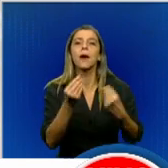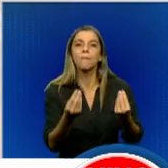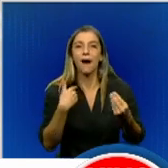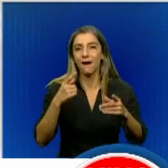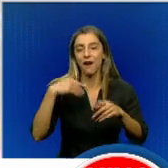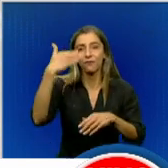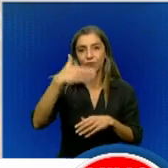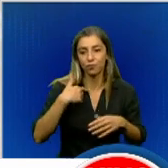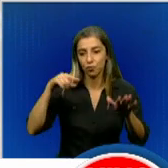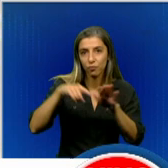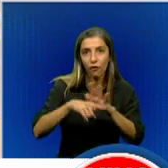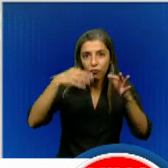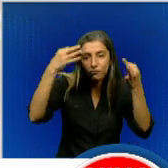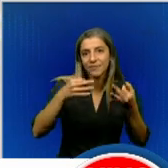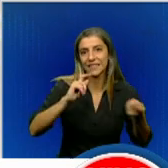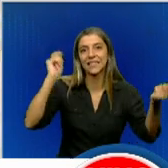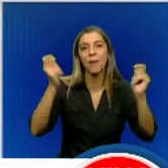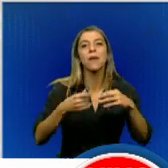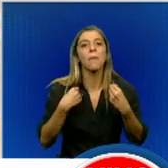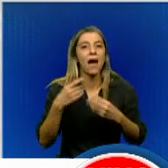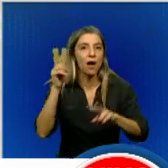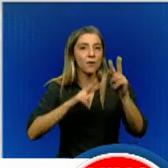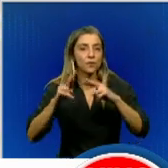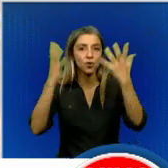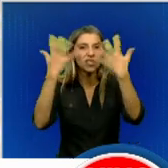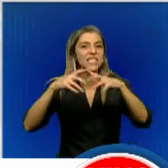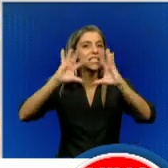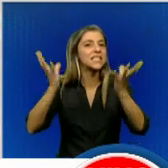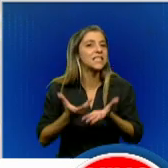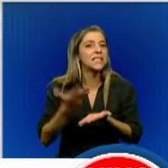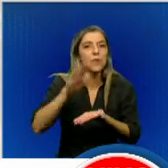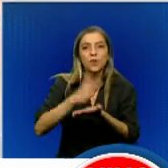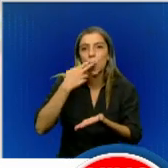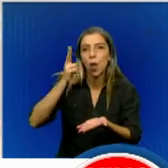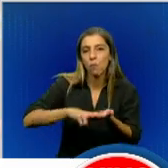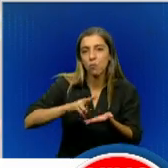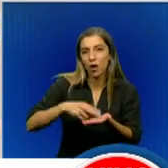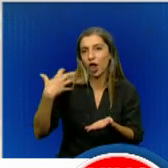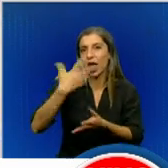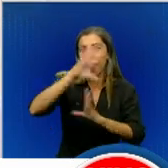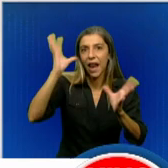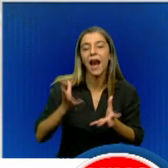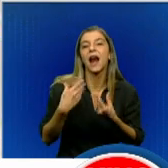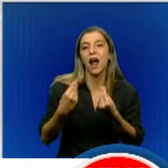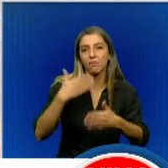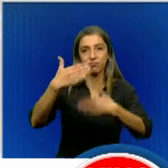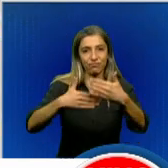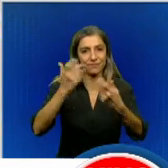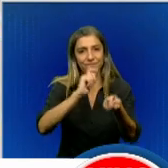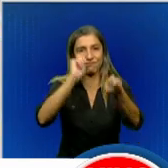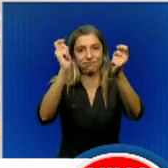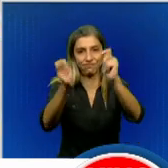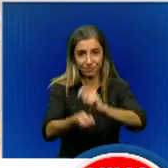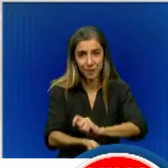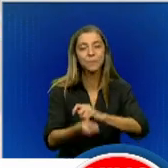acerca de qué modelo de que el sistema tributario concebimos por eso tenemos que tener en claro que no estamos discutiendo tecnicismos